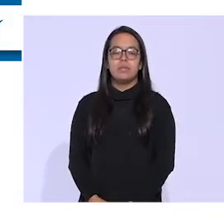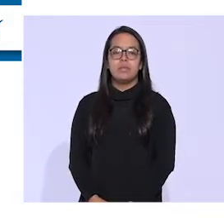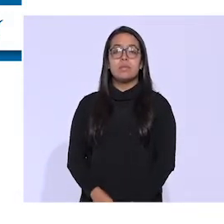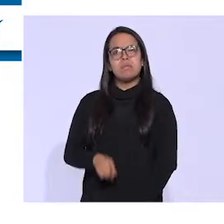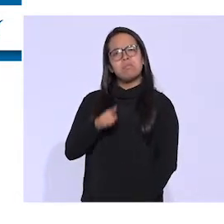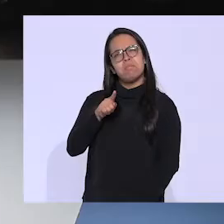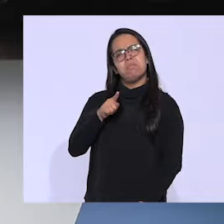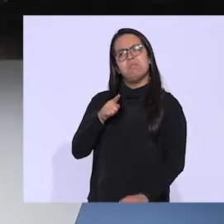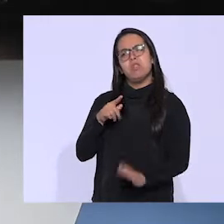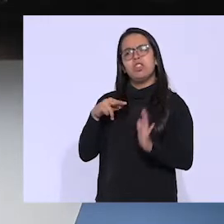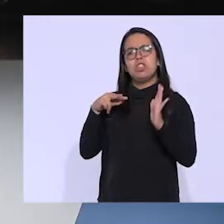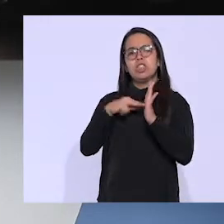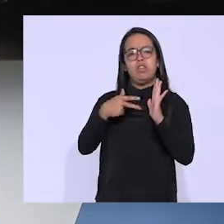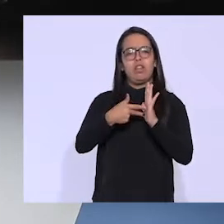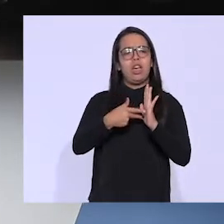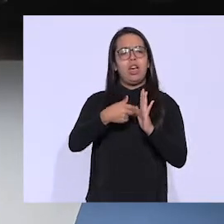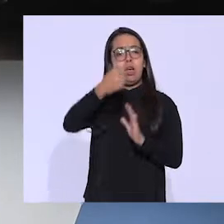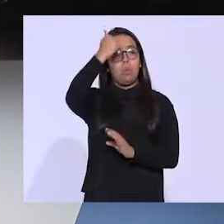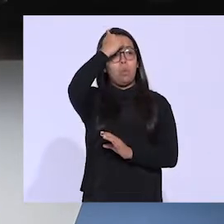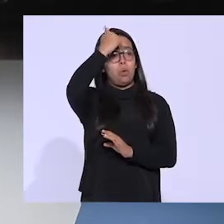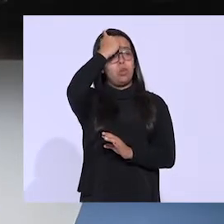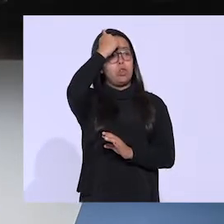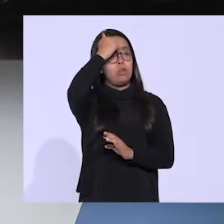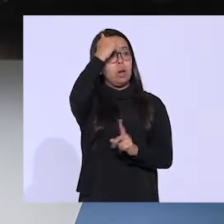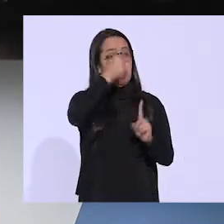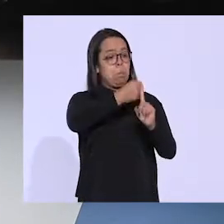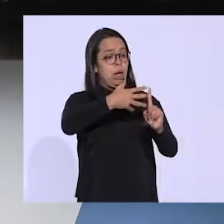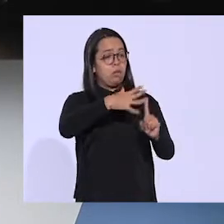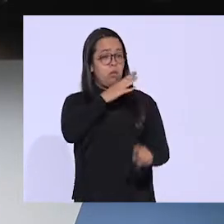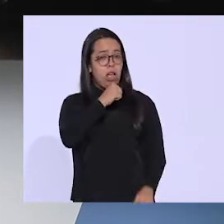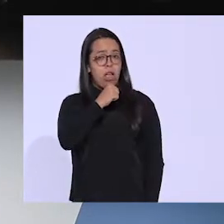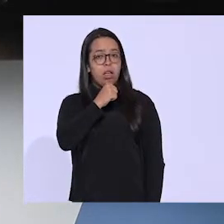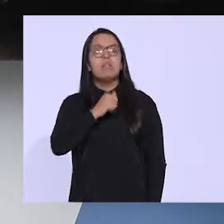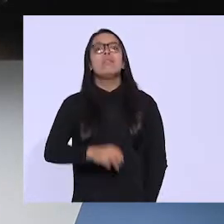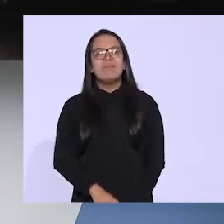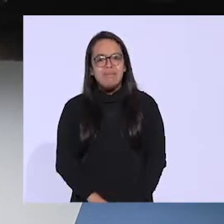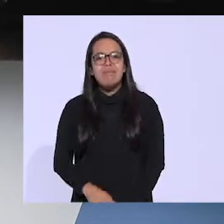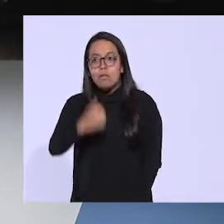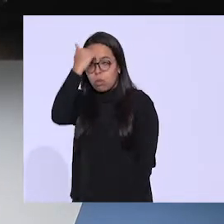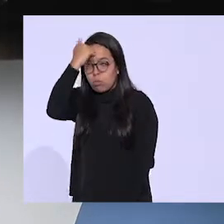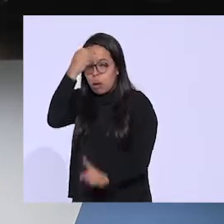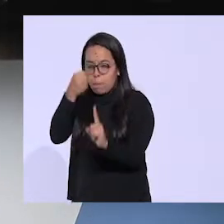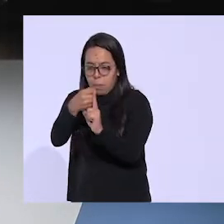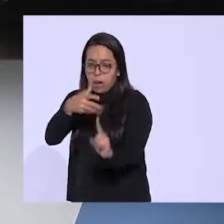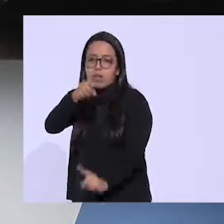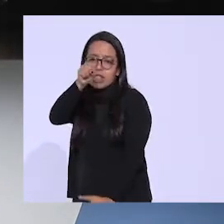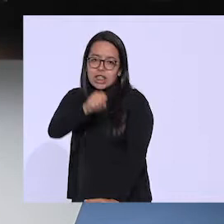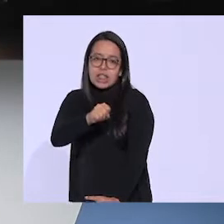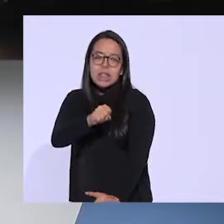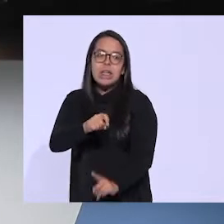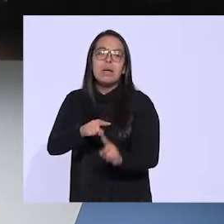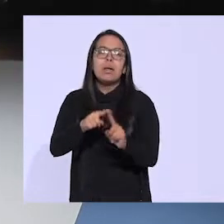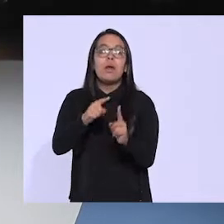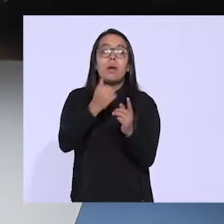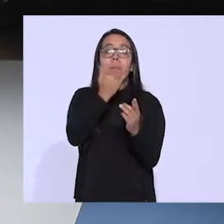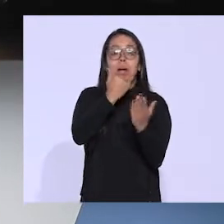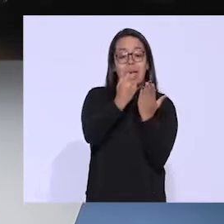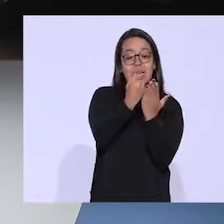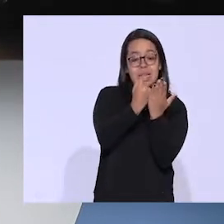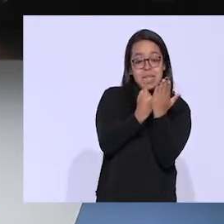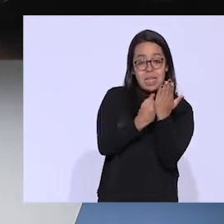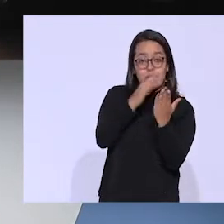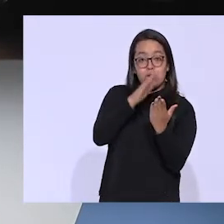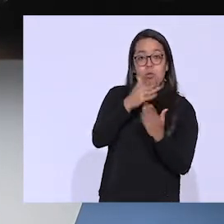que los profesores no tengan impacto en los alumnos, que sí que lo tienen, sino que con este cuestionario de contexto que se ha pasado en